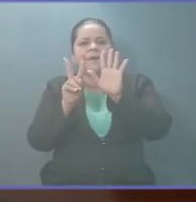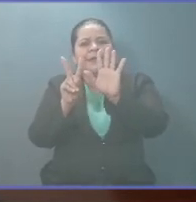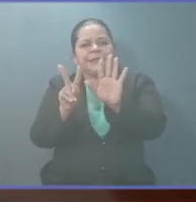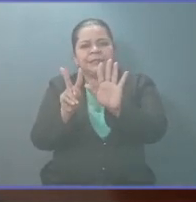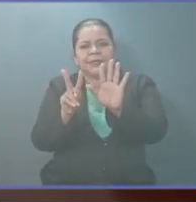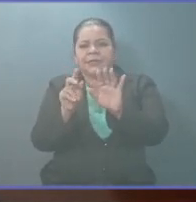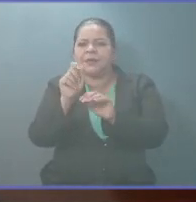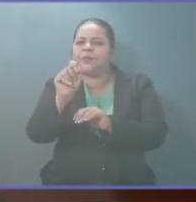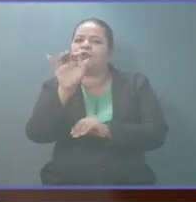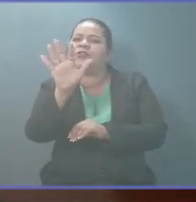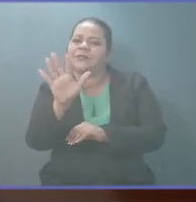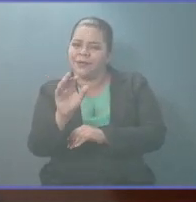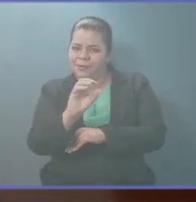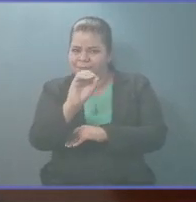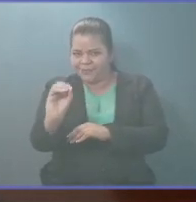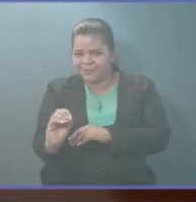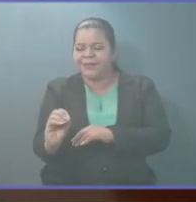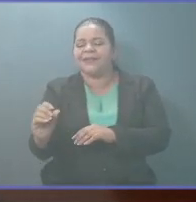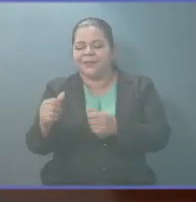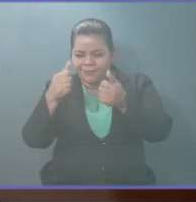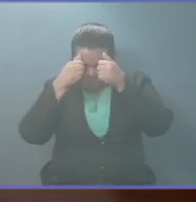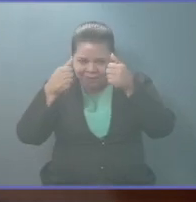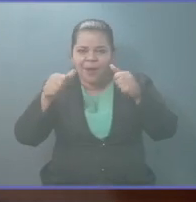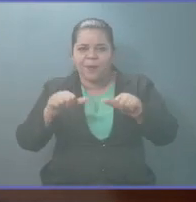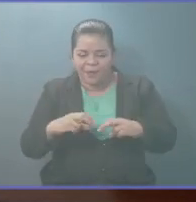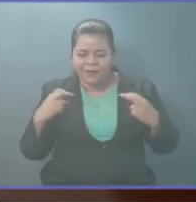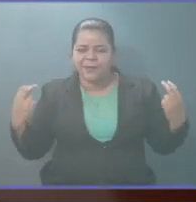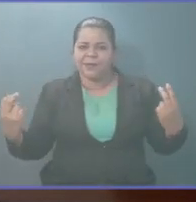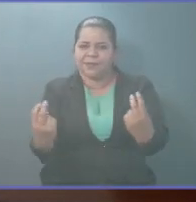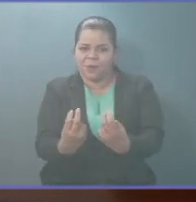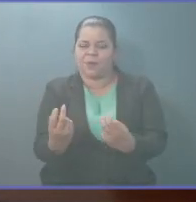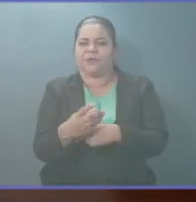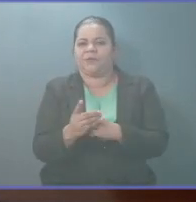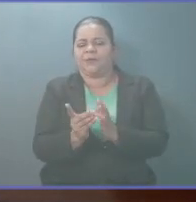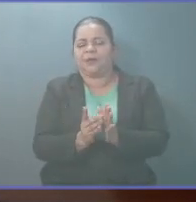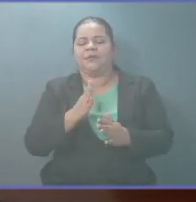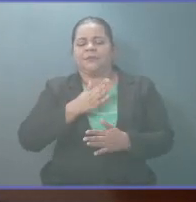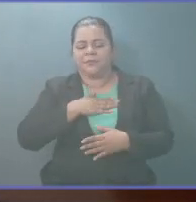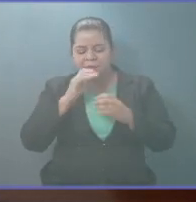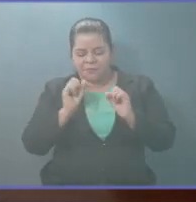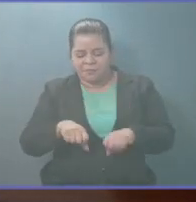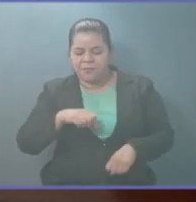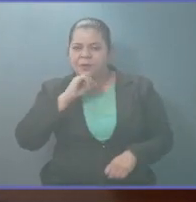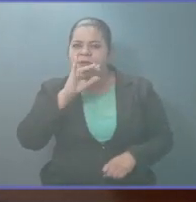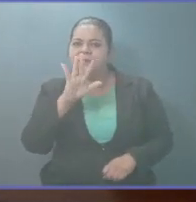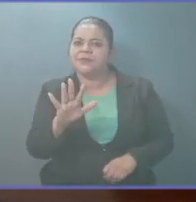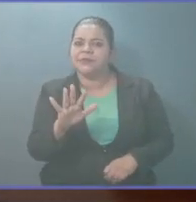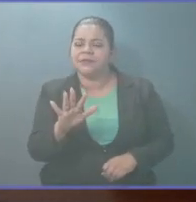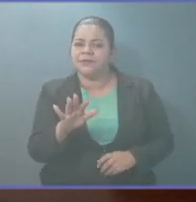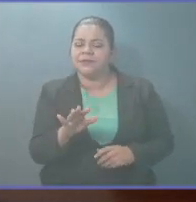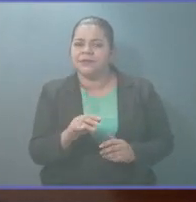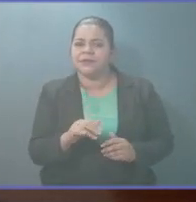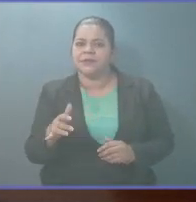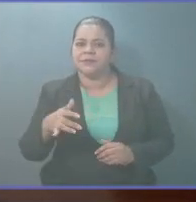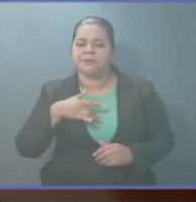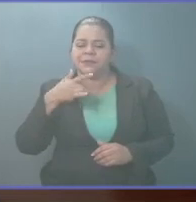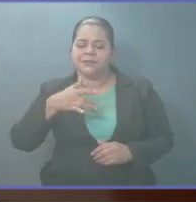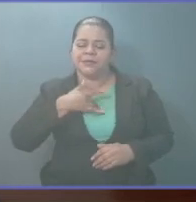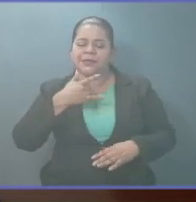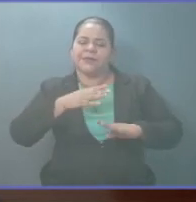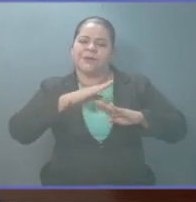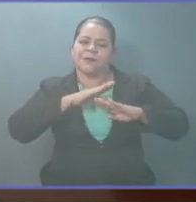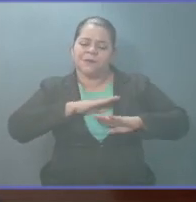propuesta concreta es no aceptar esta observación y lo voy a someter a votación, porque creo que hay que